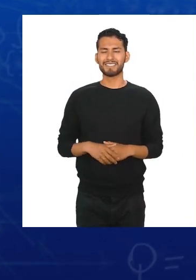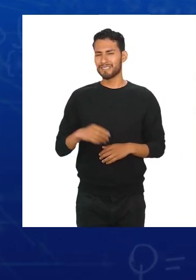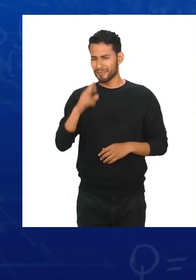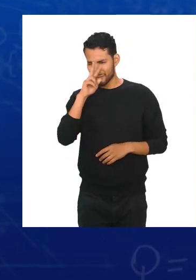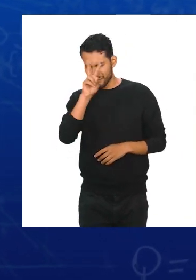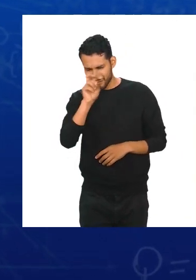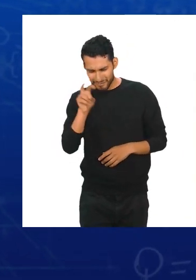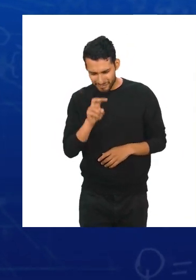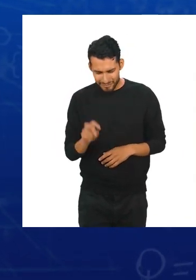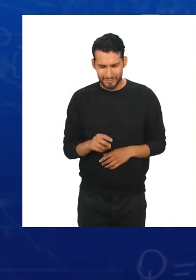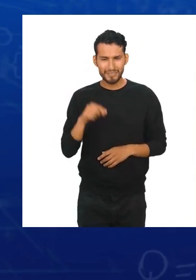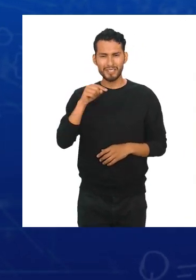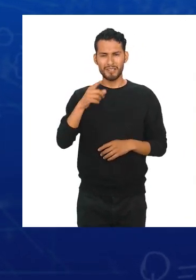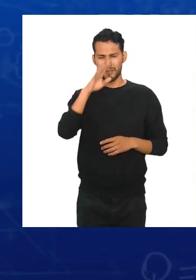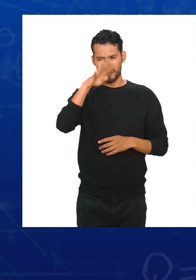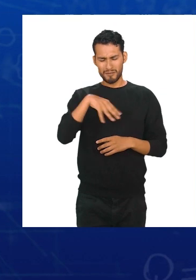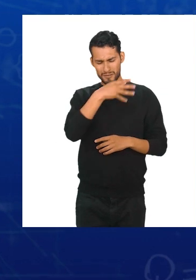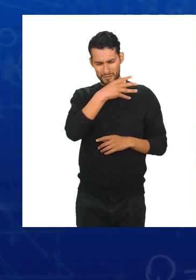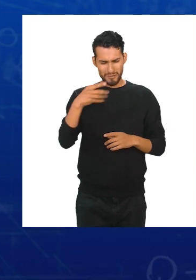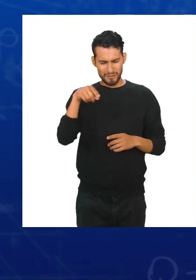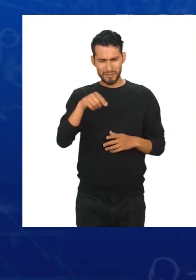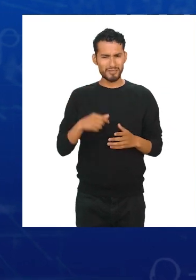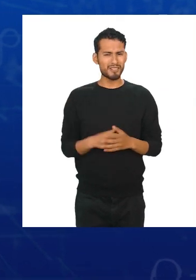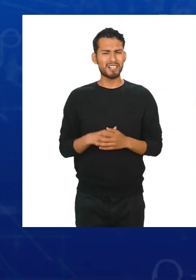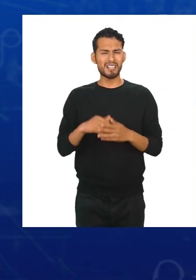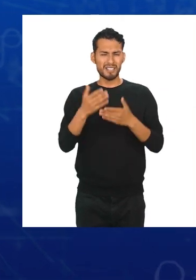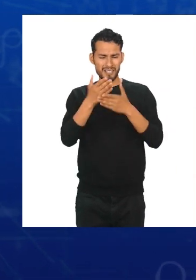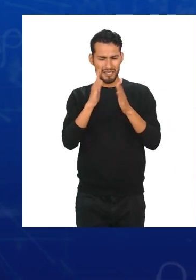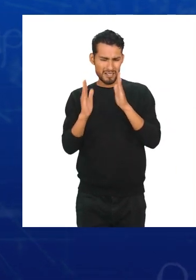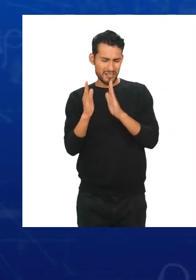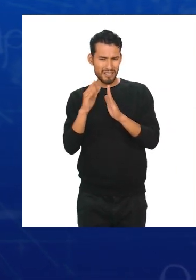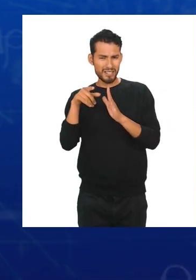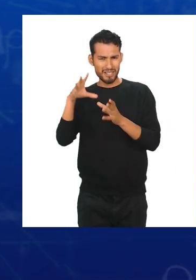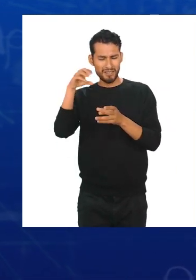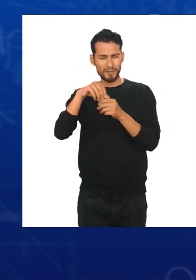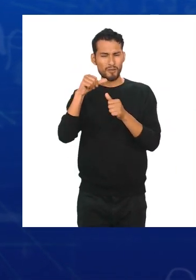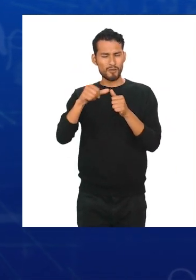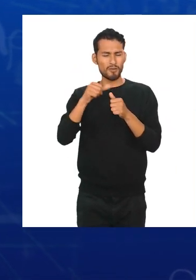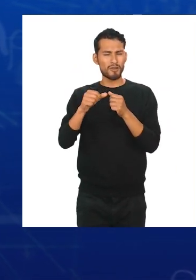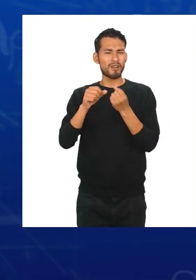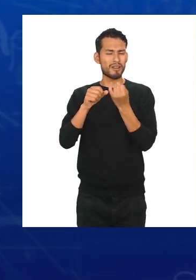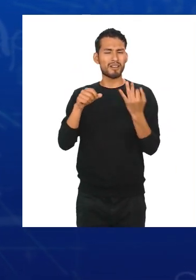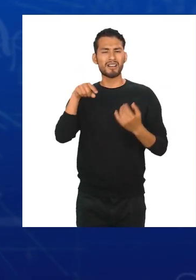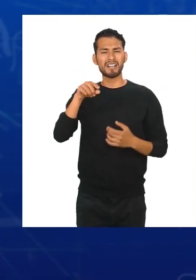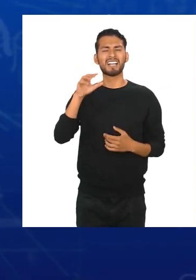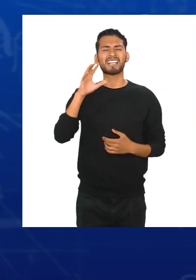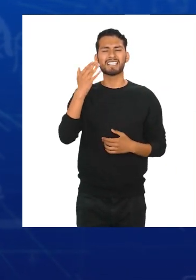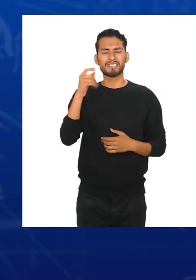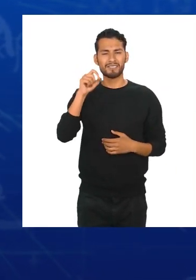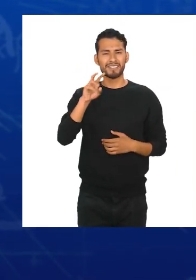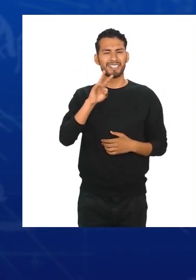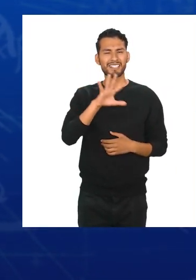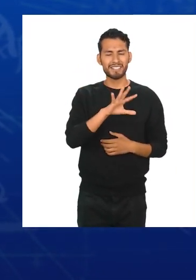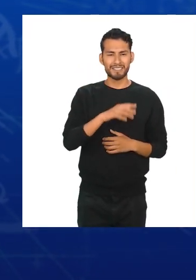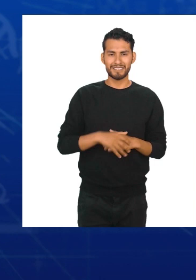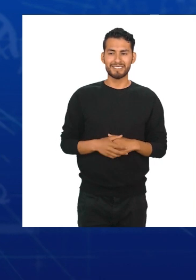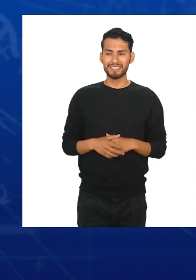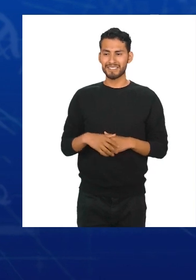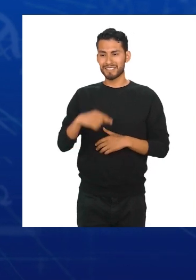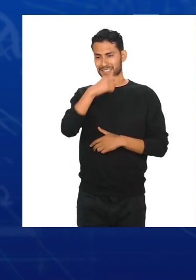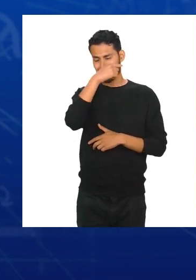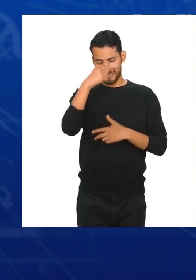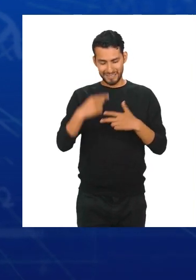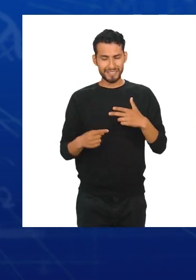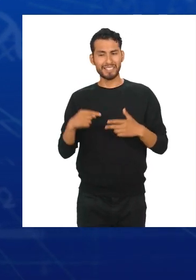15,75. Buscamos en la columna de las frecuencias acumuladas el intervalo que contiene a 15,75.